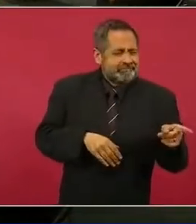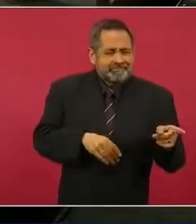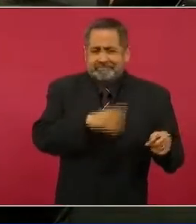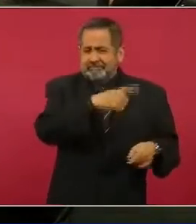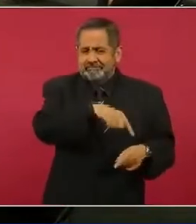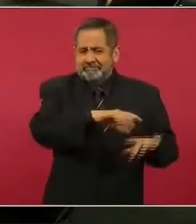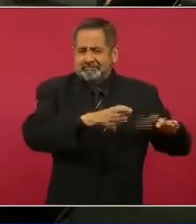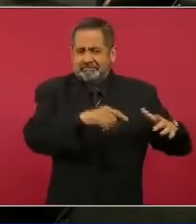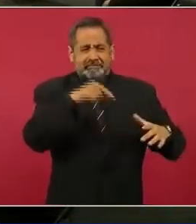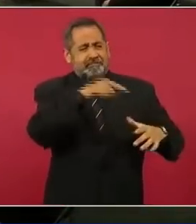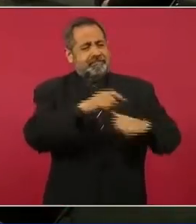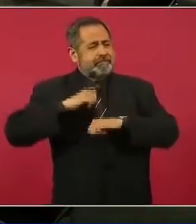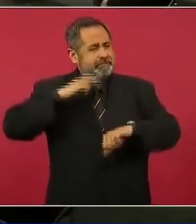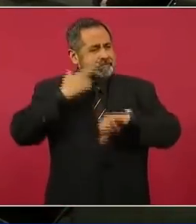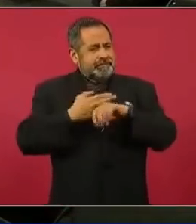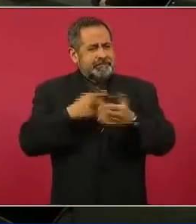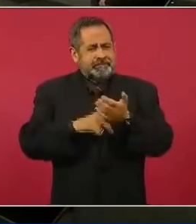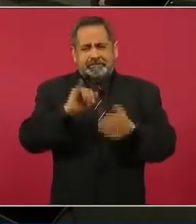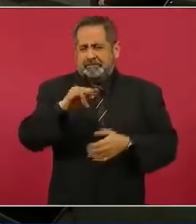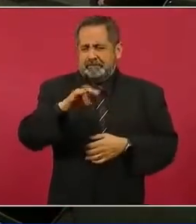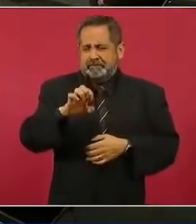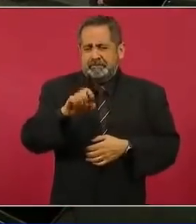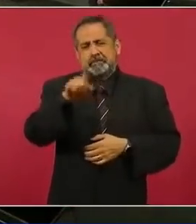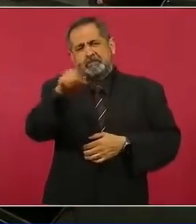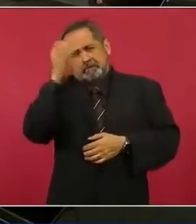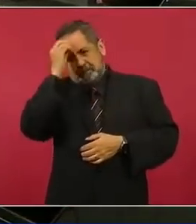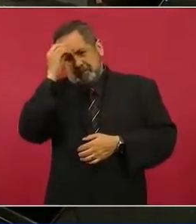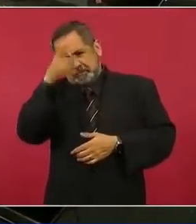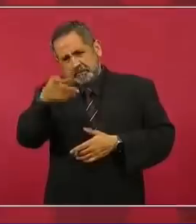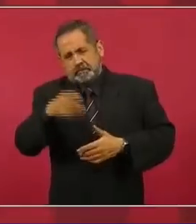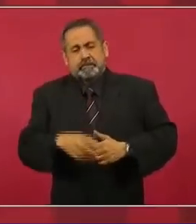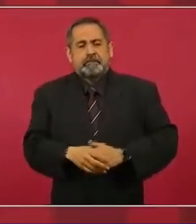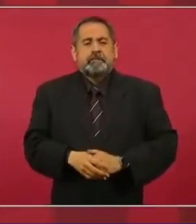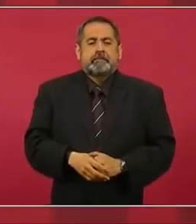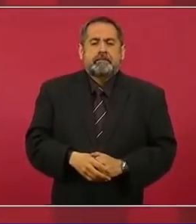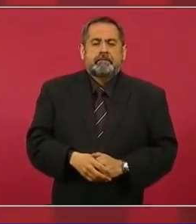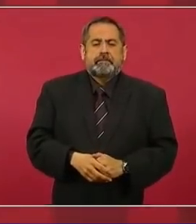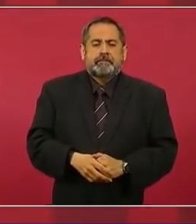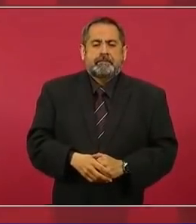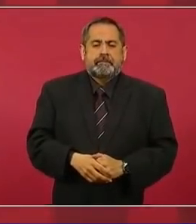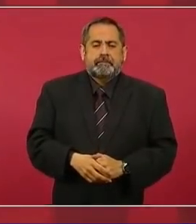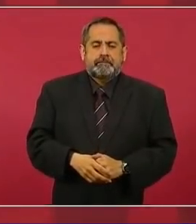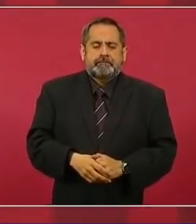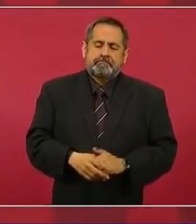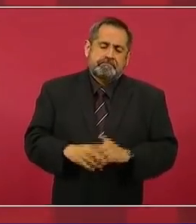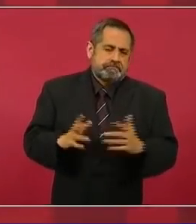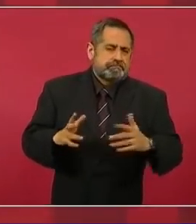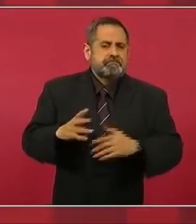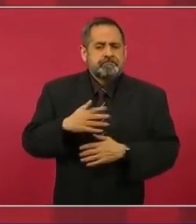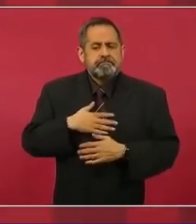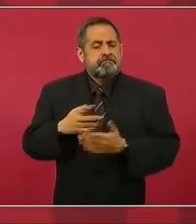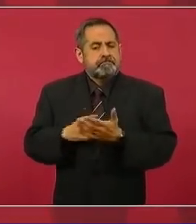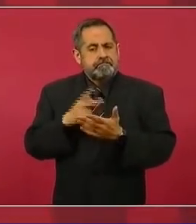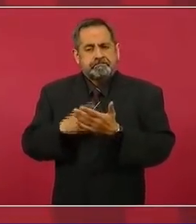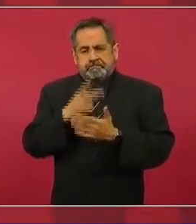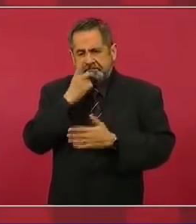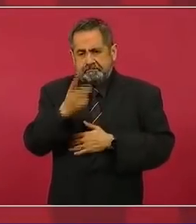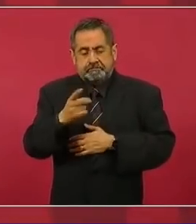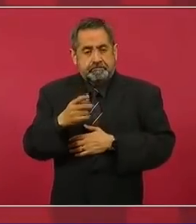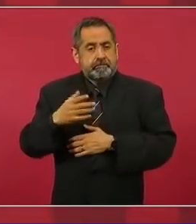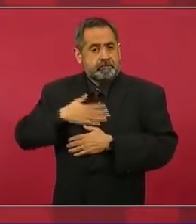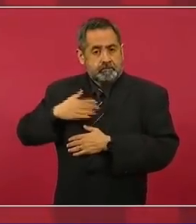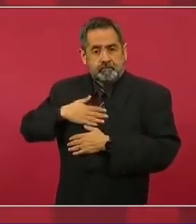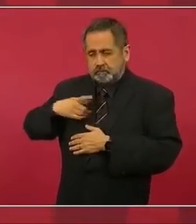operan los árbitros del INE? Bueno, ya nosotros lo hemos dicho, con el ejercicio